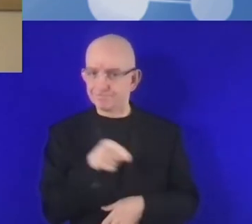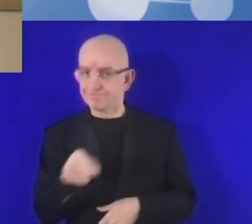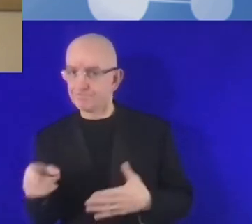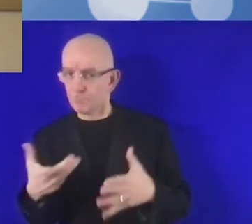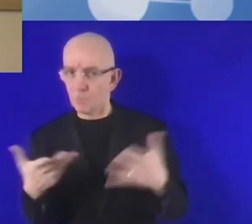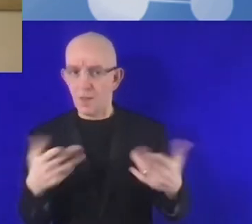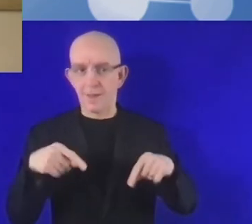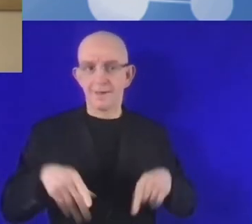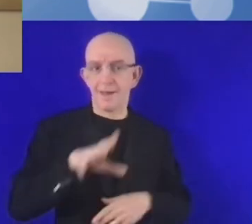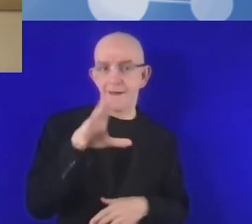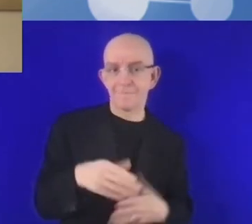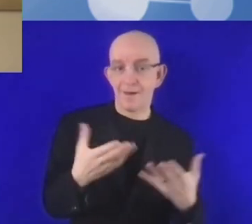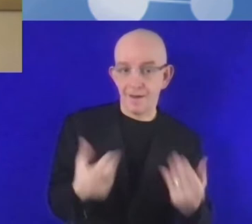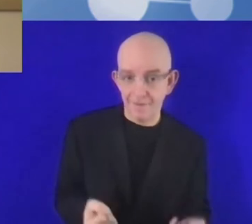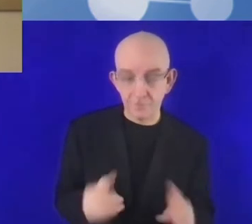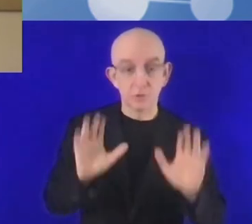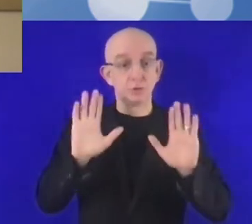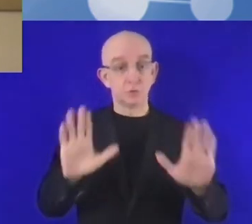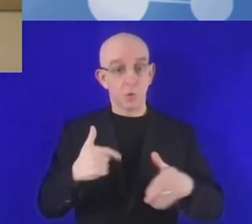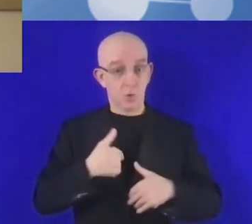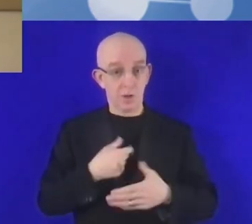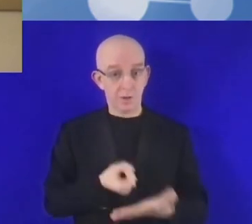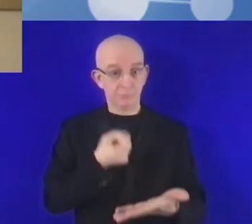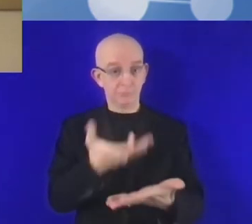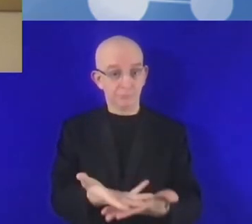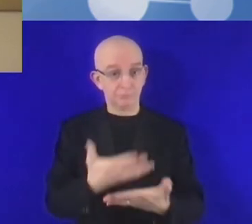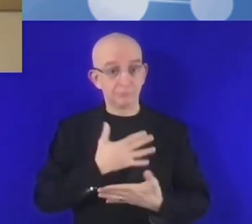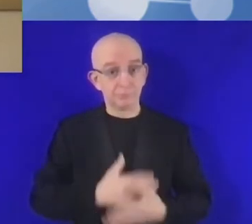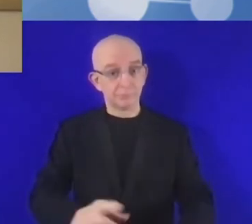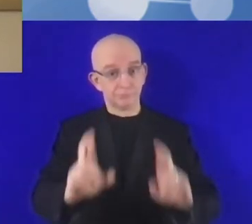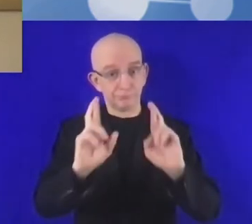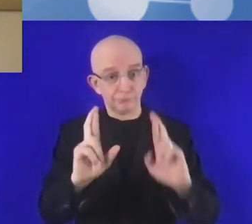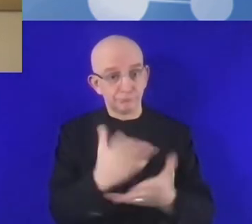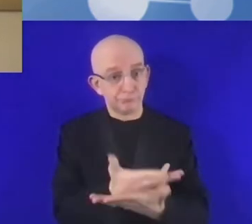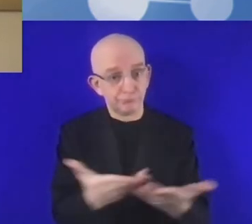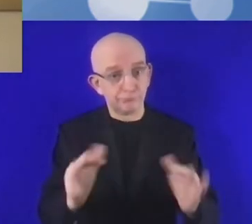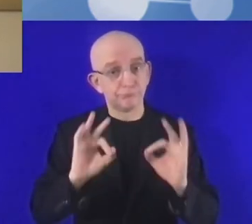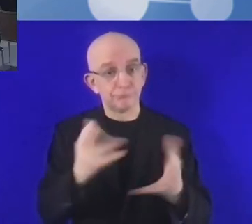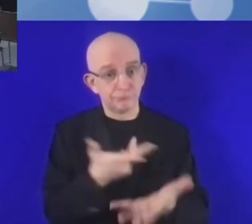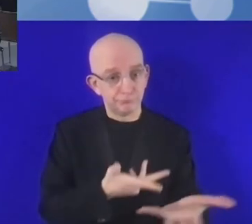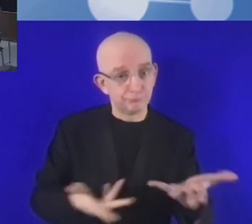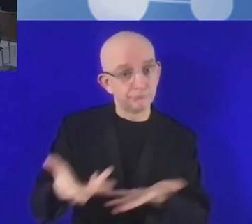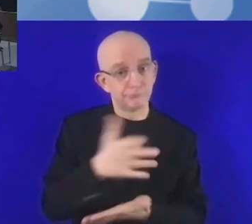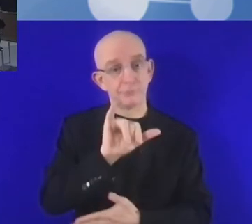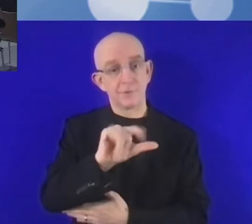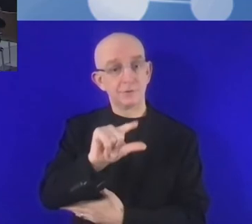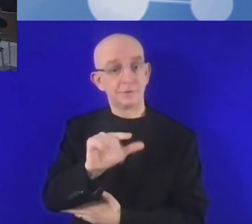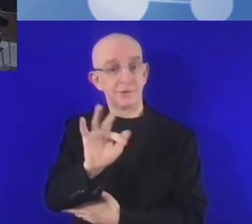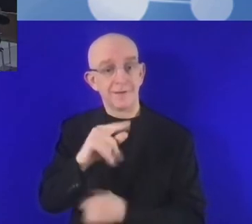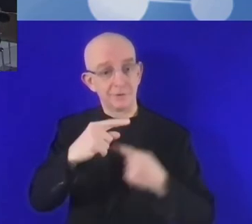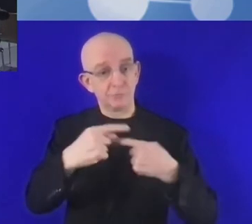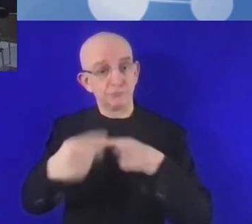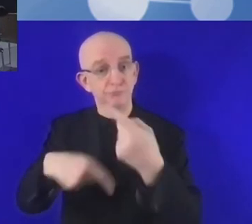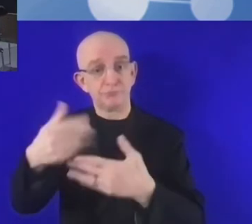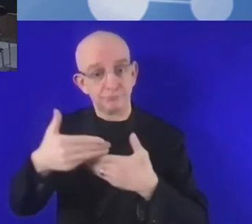relacionado con el acceso a las nuevas tecnologías. Deseo a todos unos debates fructíferos y espero que en